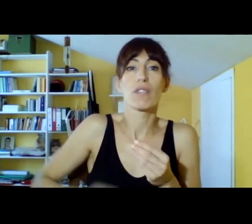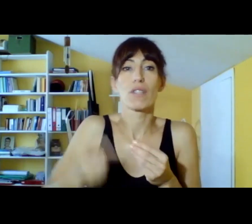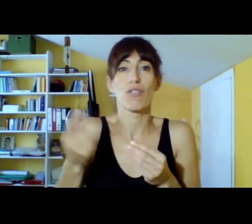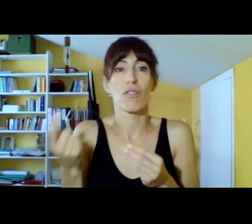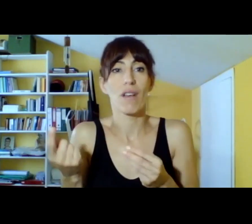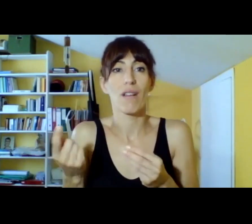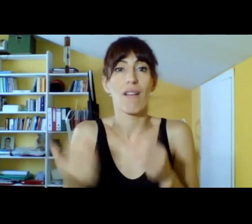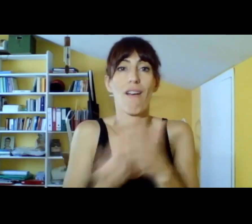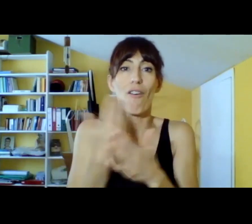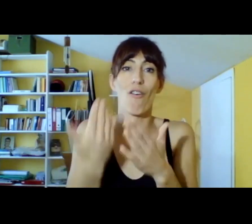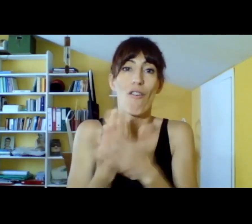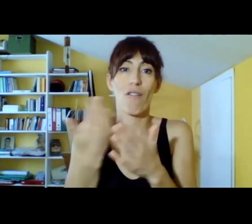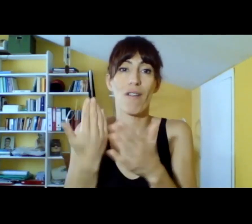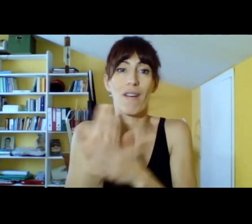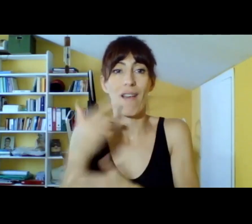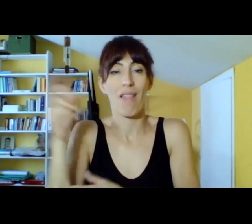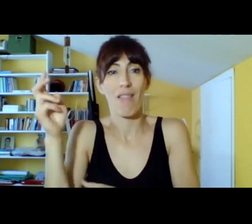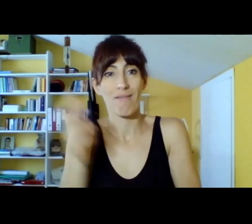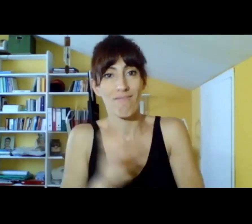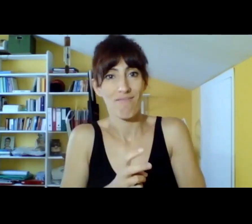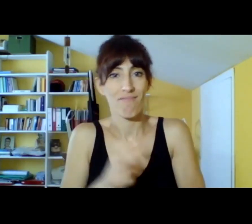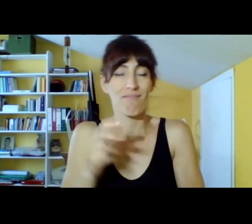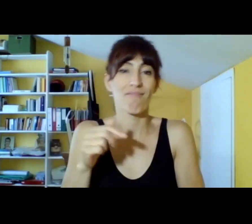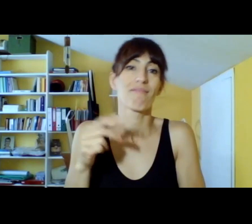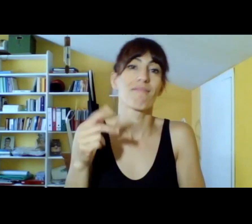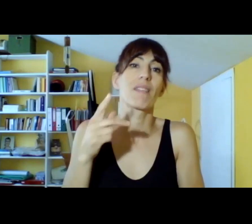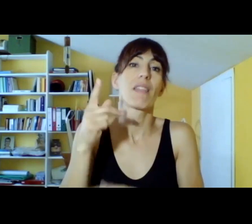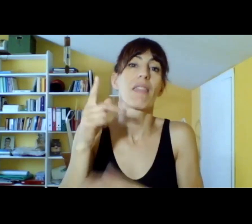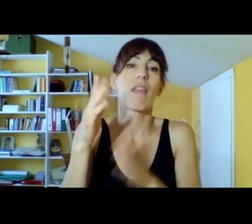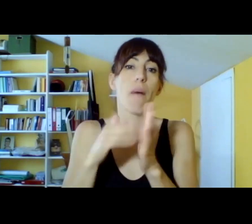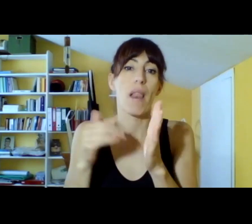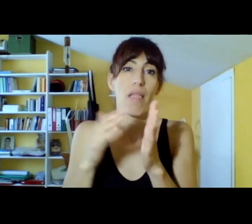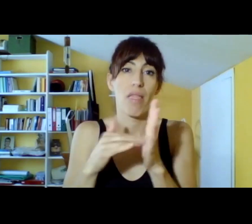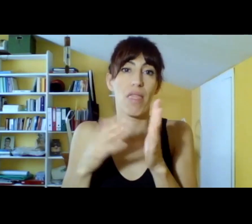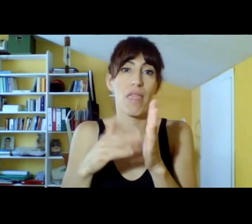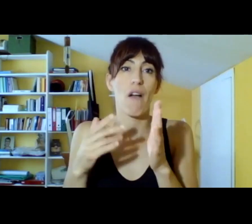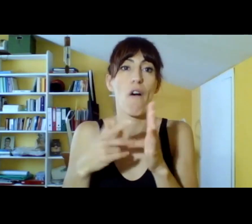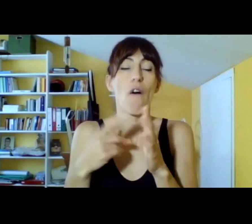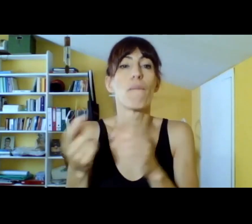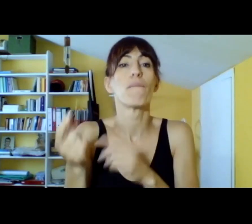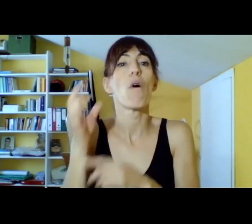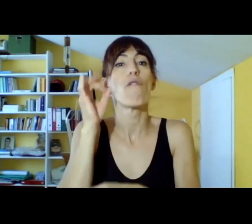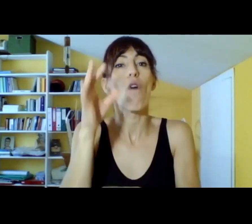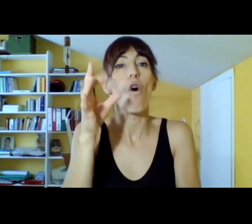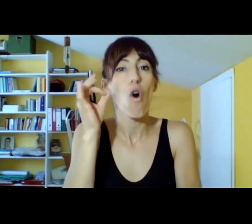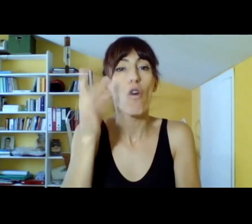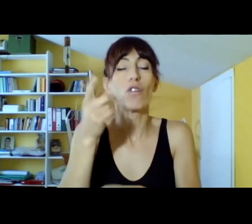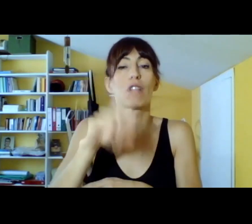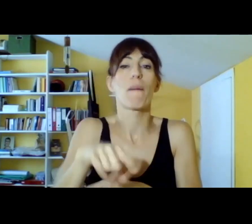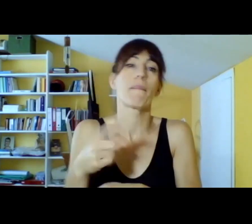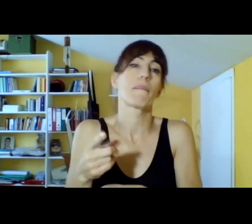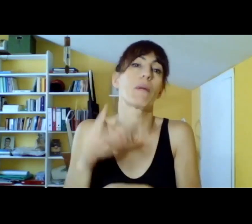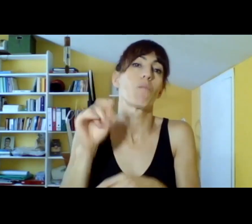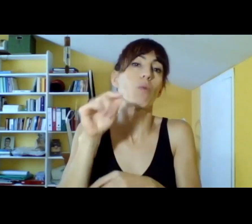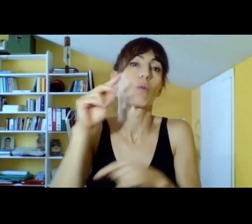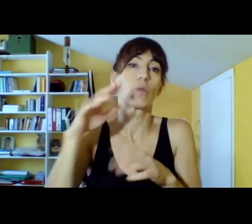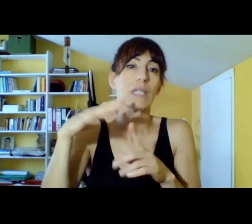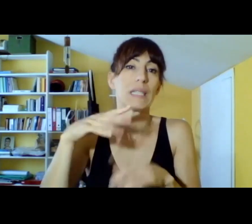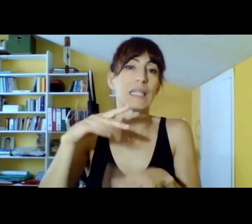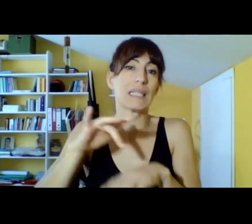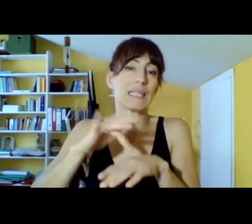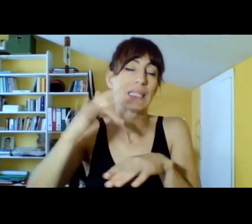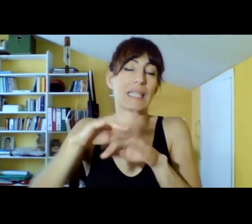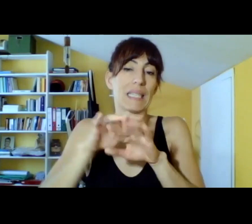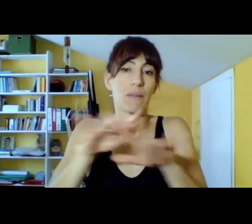la jornada de hoy que provienen de estos foros y de esos puntos de información y sensibilización del programa. Entidades como